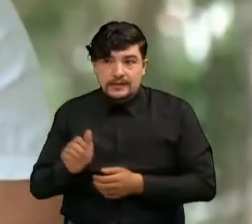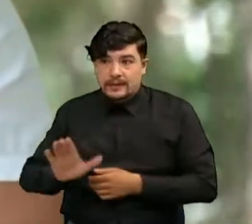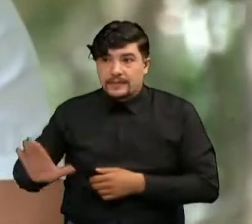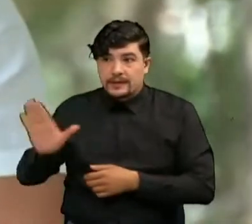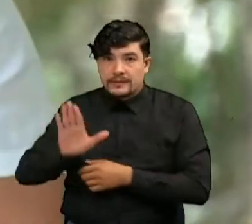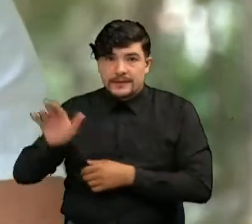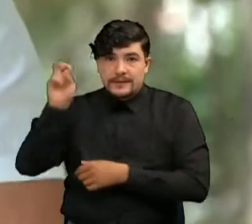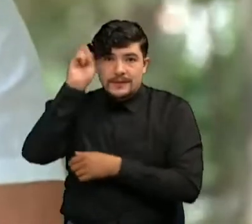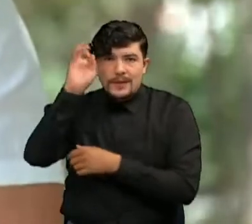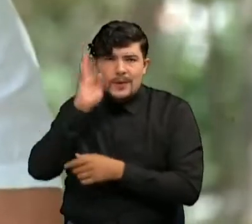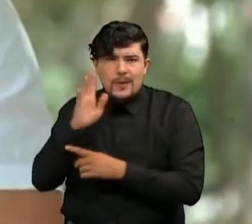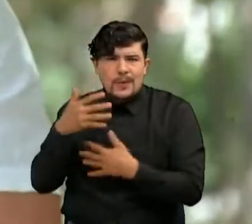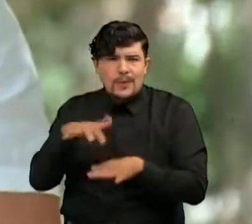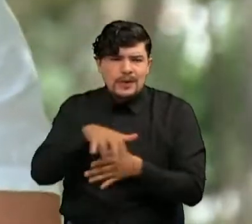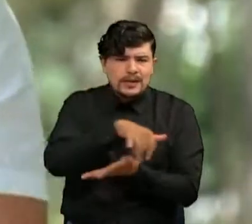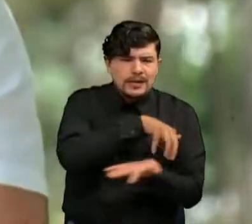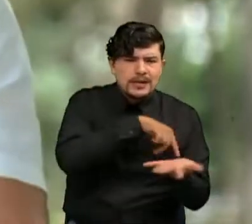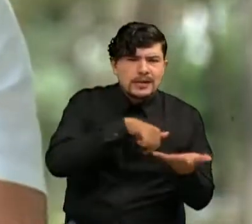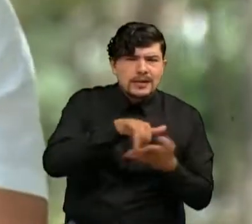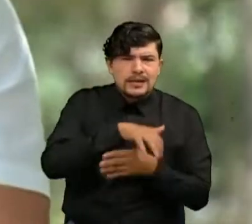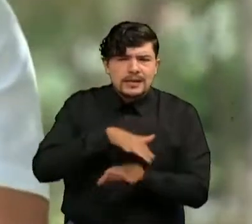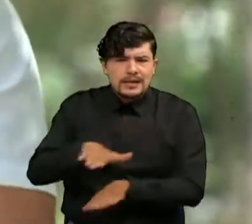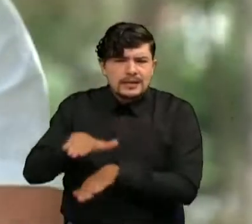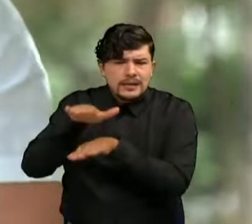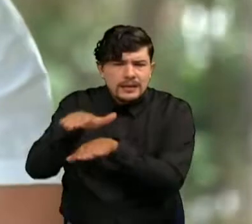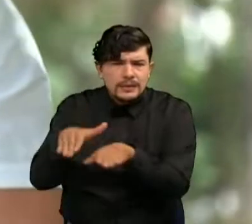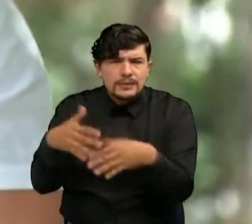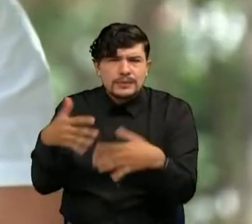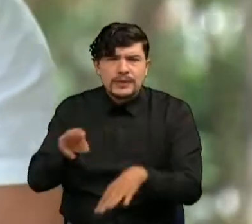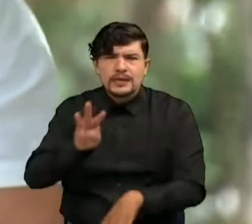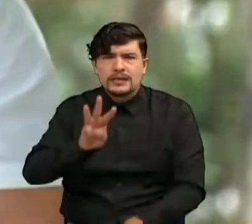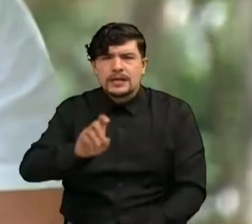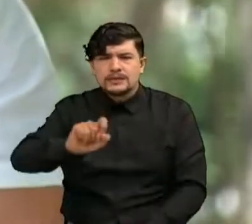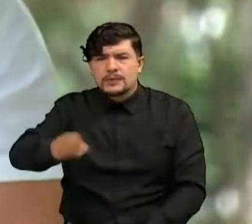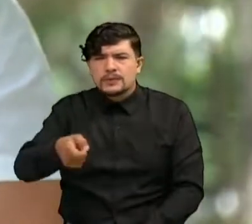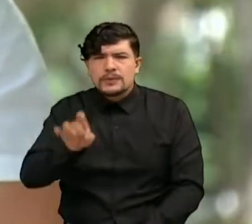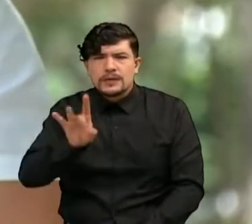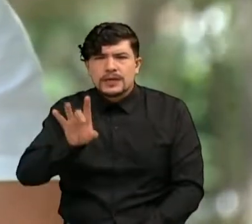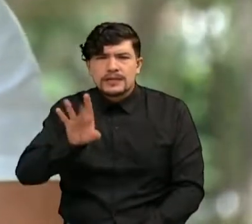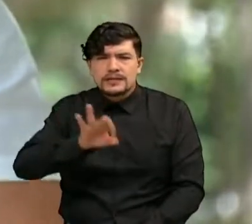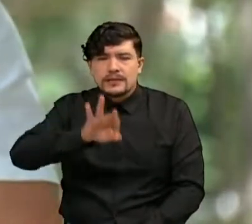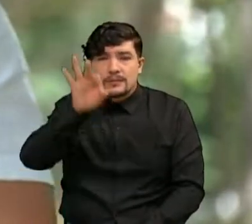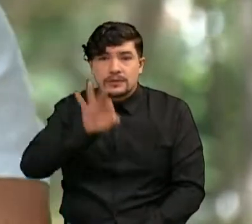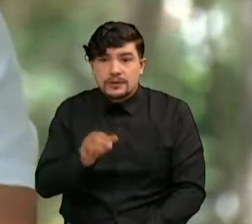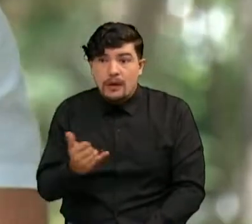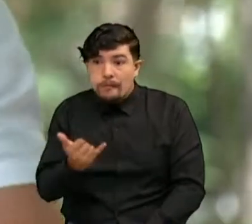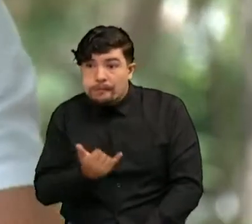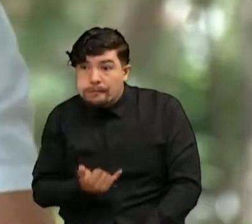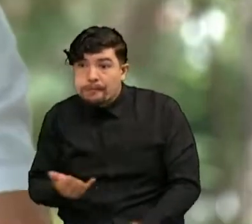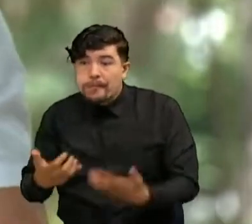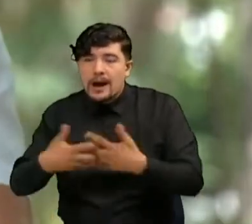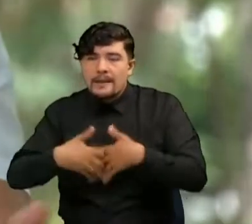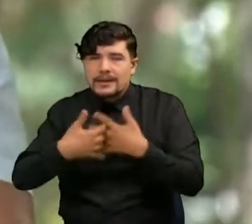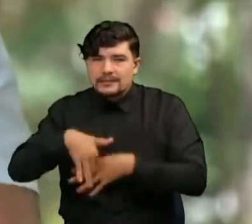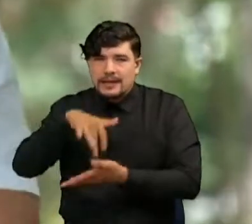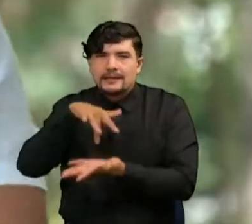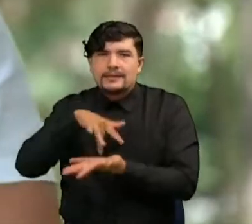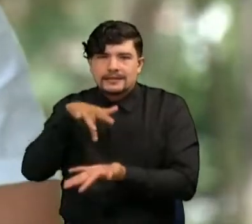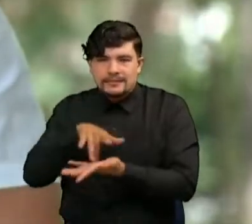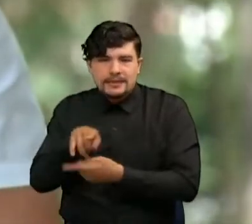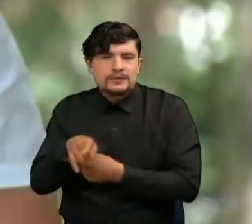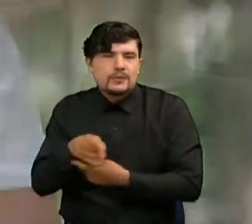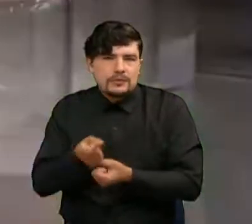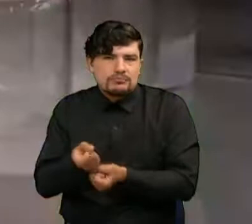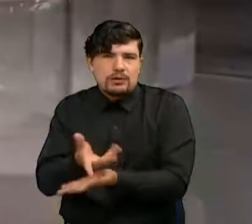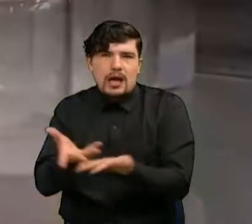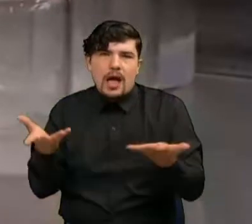Norte de Santander y Santander representan el 3,15% de las industrias que participarán en este ejercicio. Más detalles en el